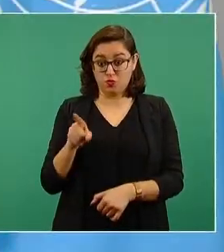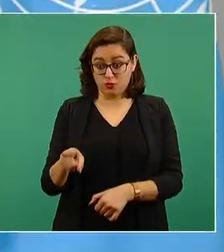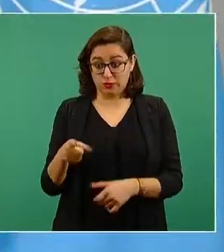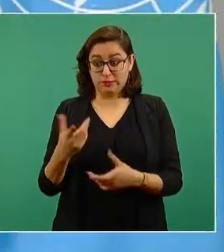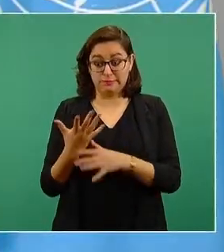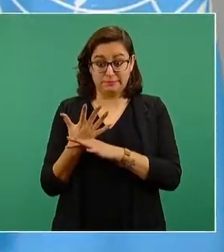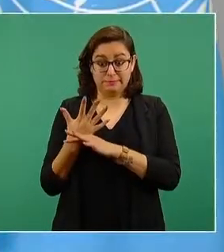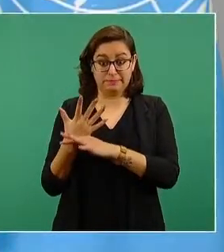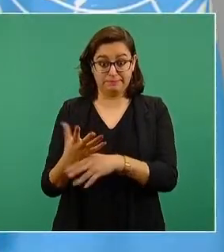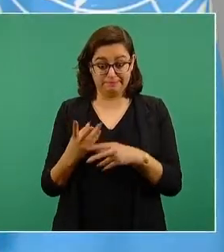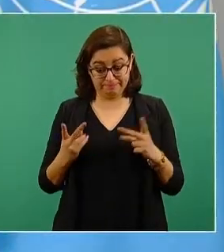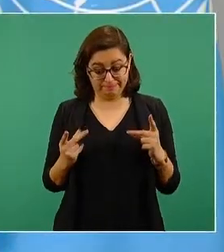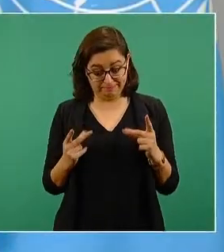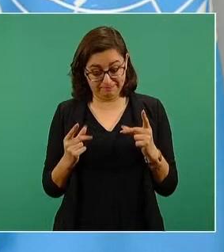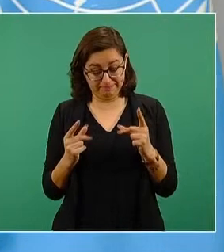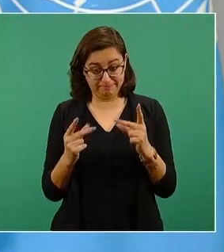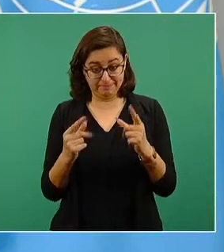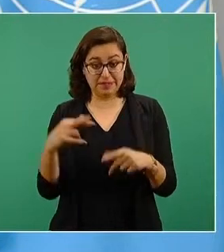rápido y que vayan lejos.